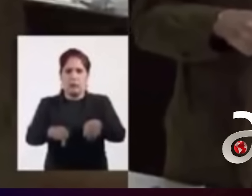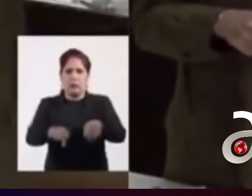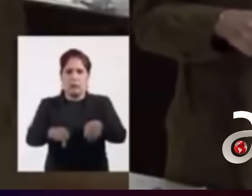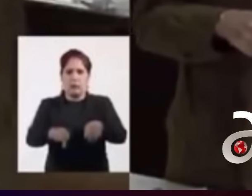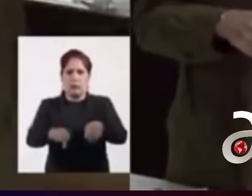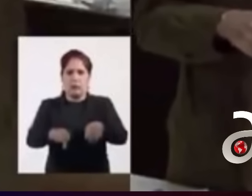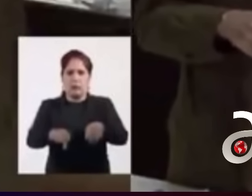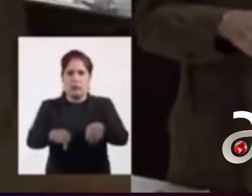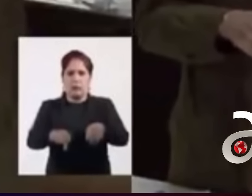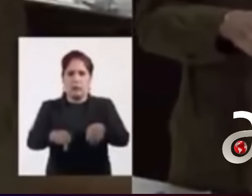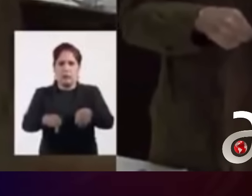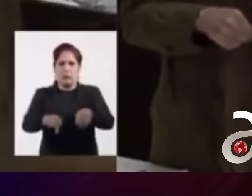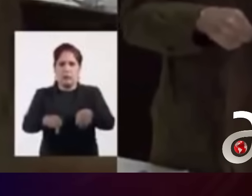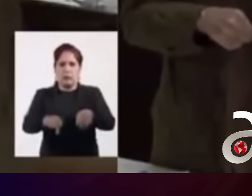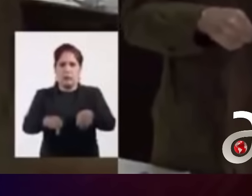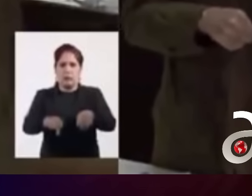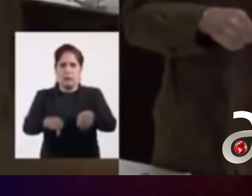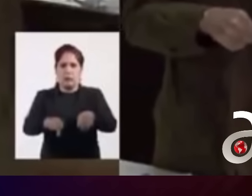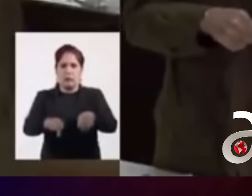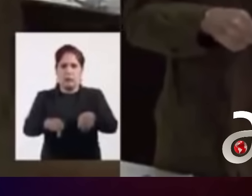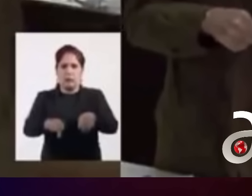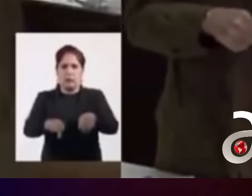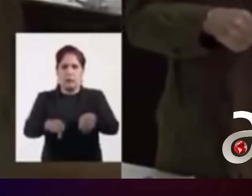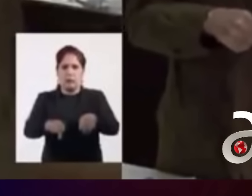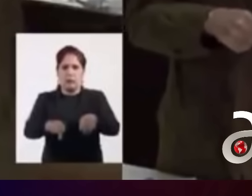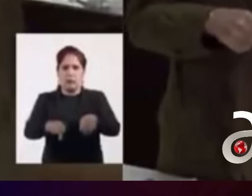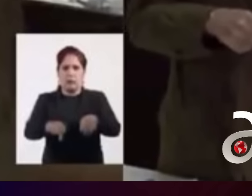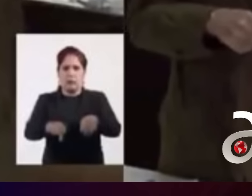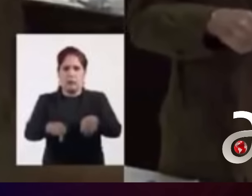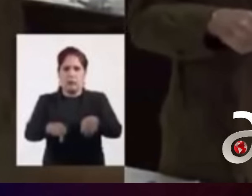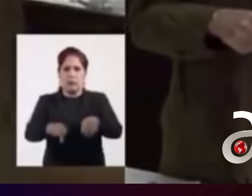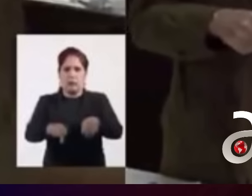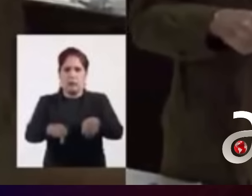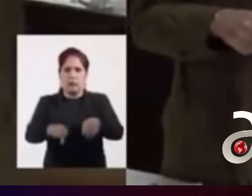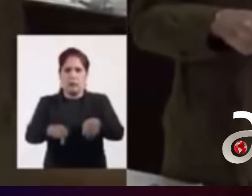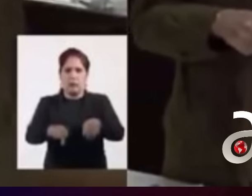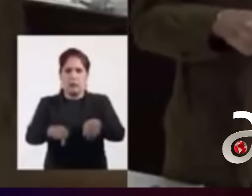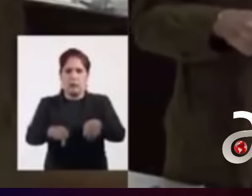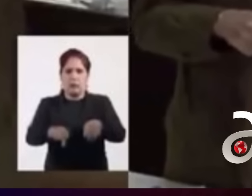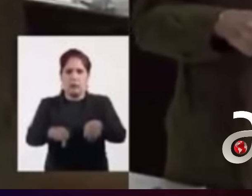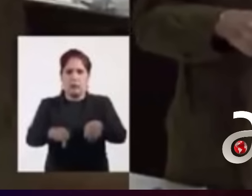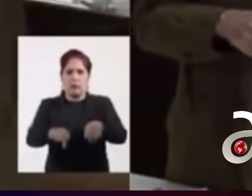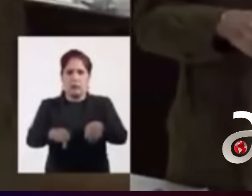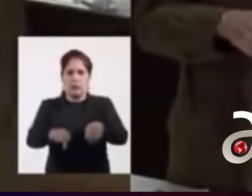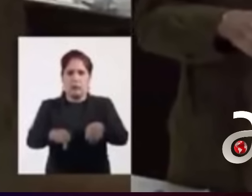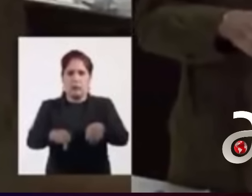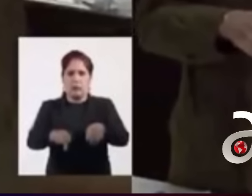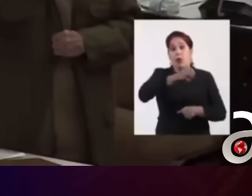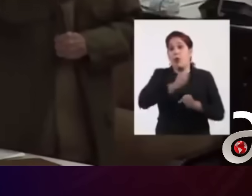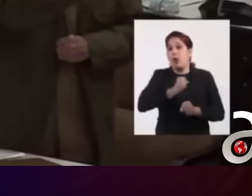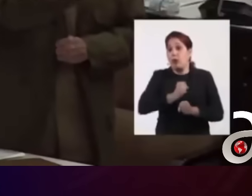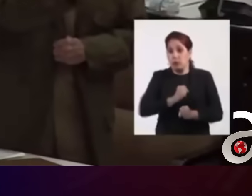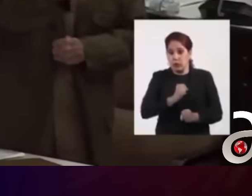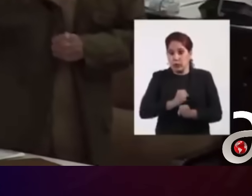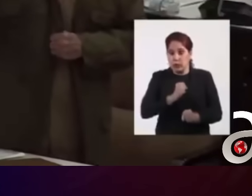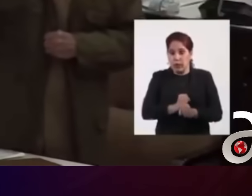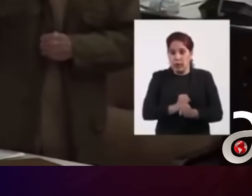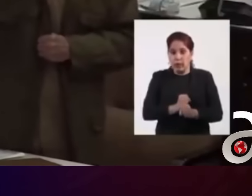han sido insuficientes. El informe presentado por el Mindus durante la sesión de la Asamblea Nacional destaca los continuos